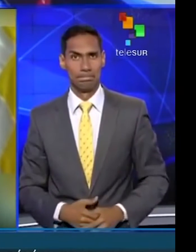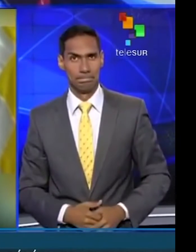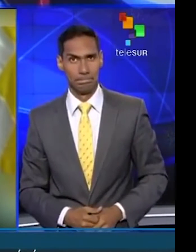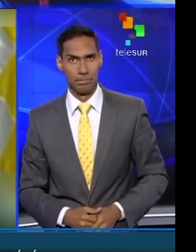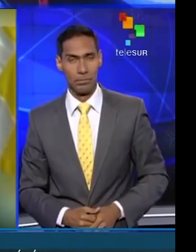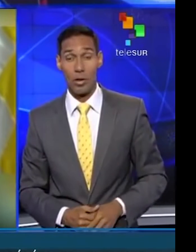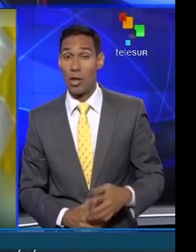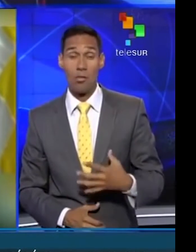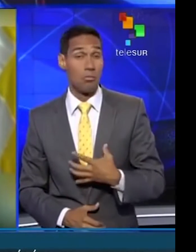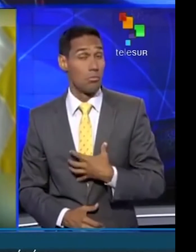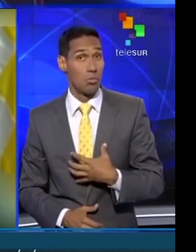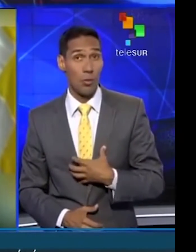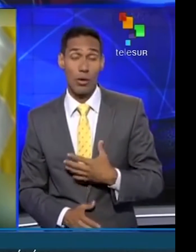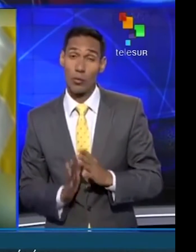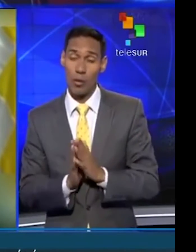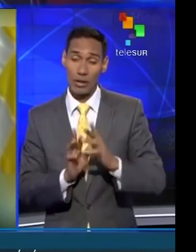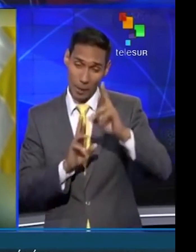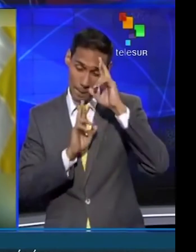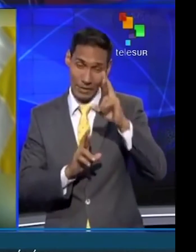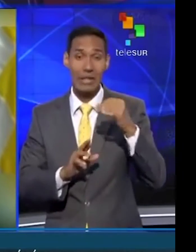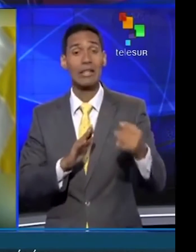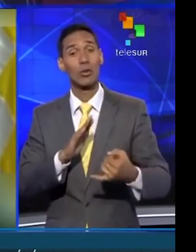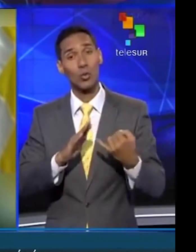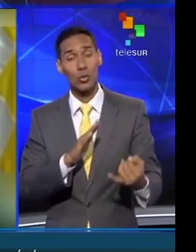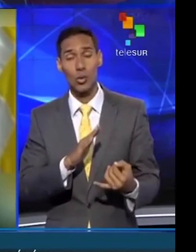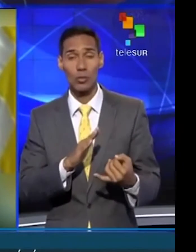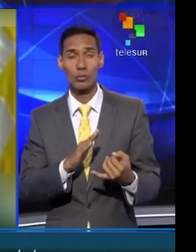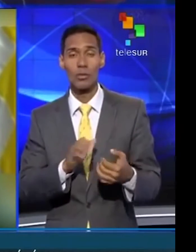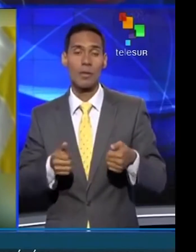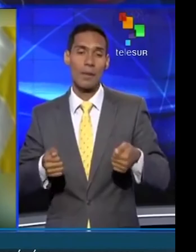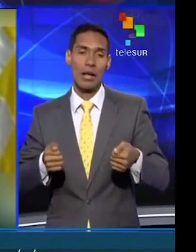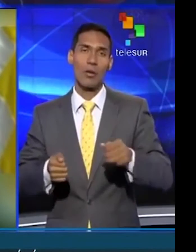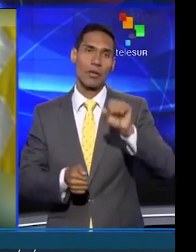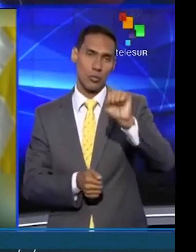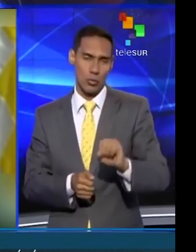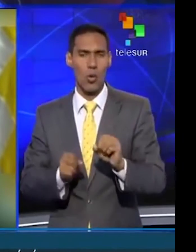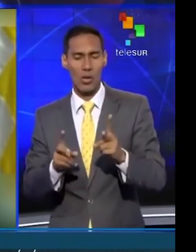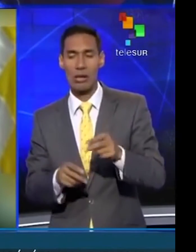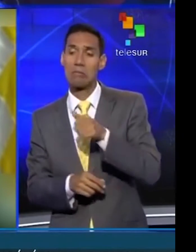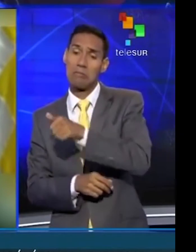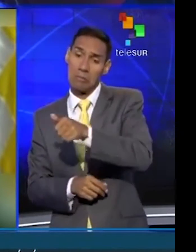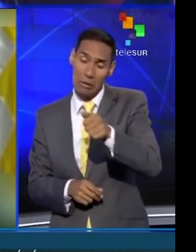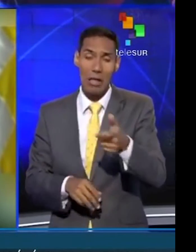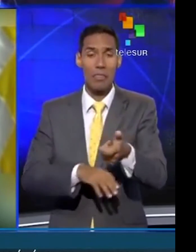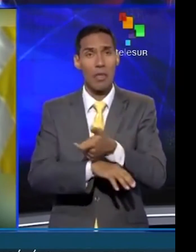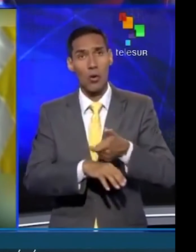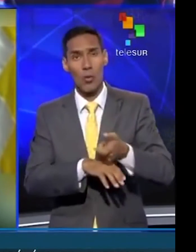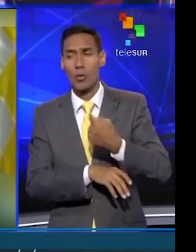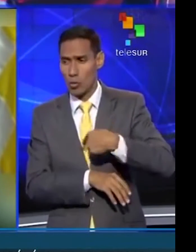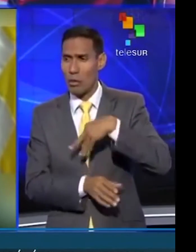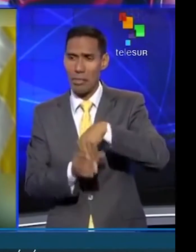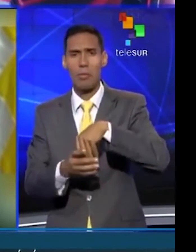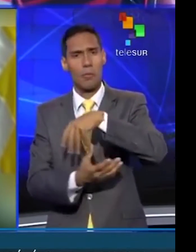No pueden, que respete la institucionalidad. Por supuesto, cada gobierno democráticamente tenemos muchos